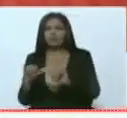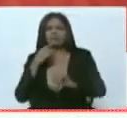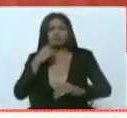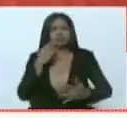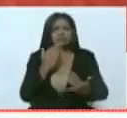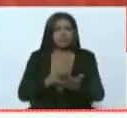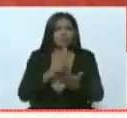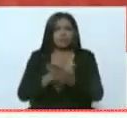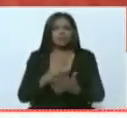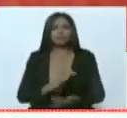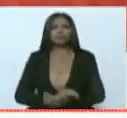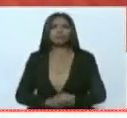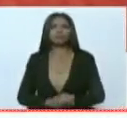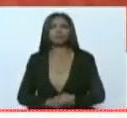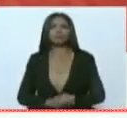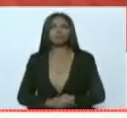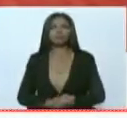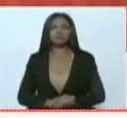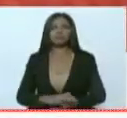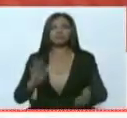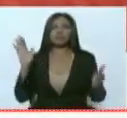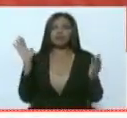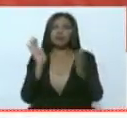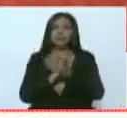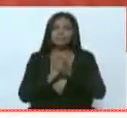siempre le digo a amigos,